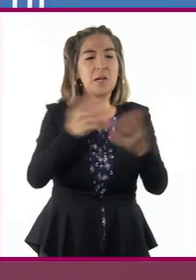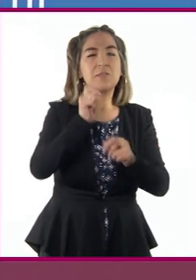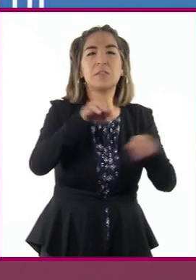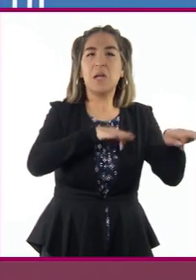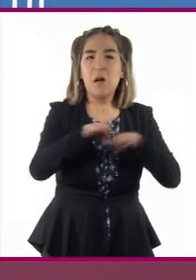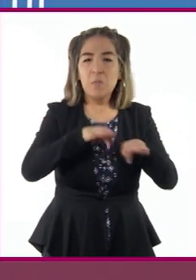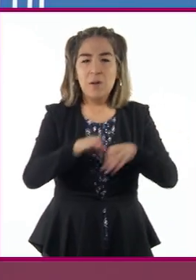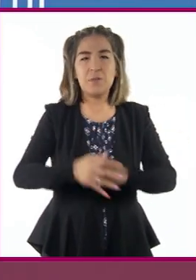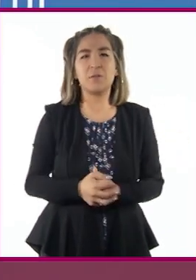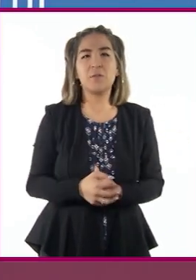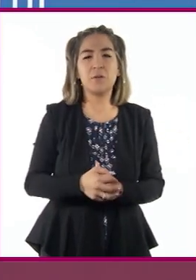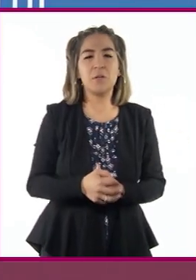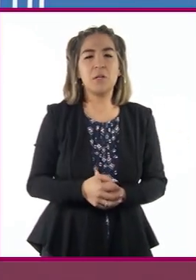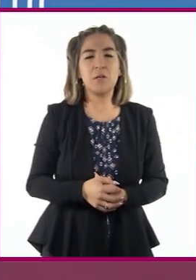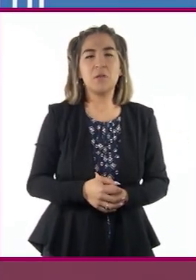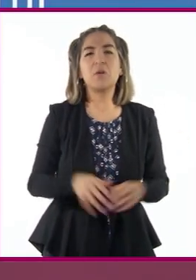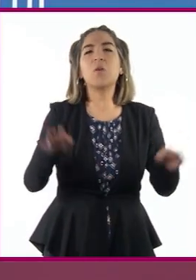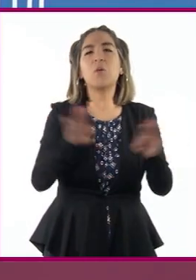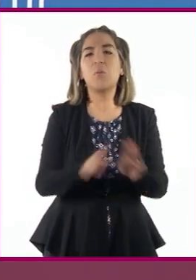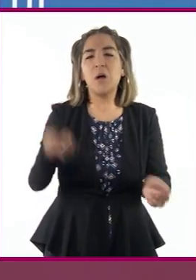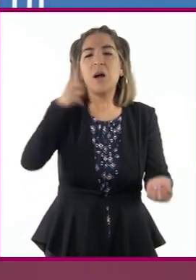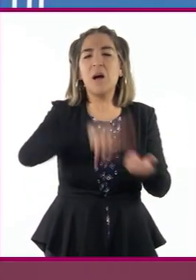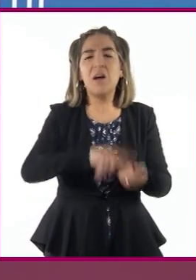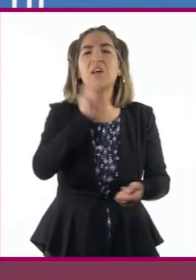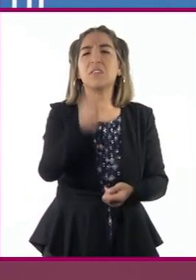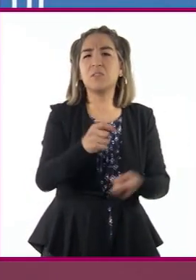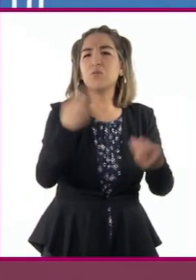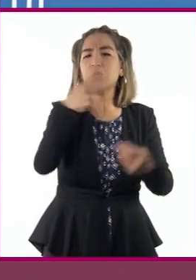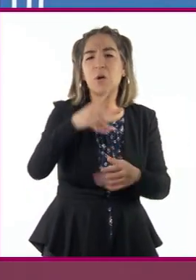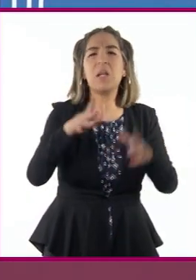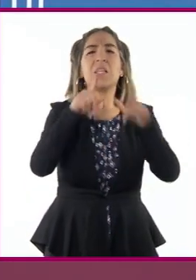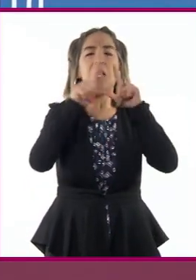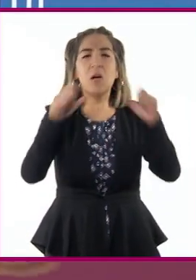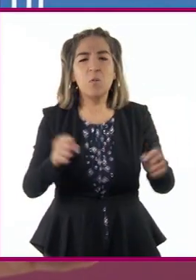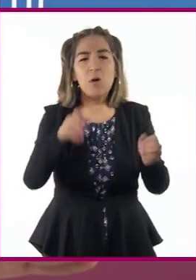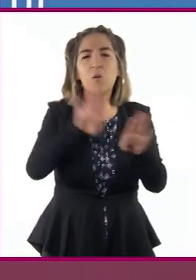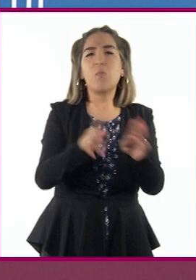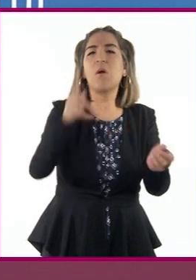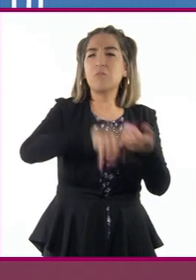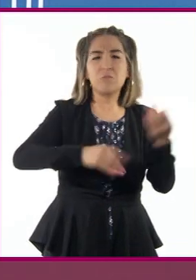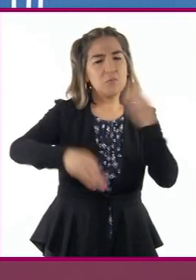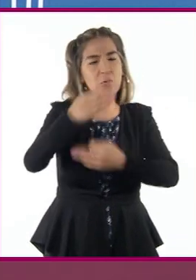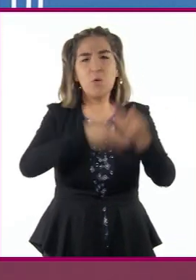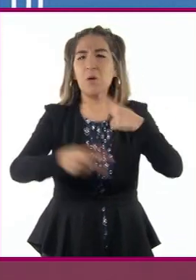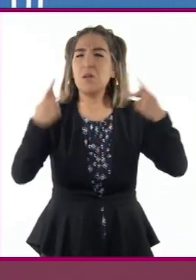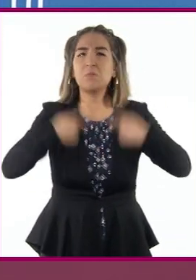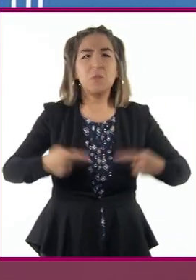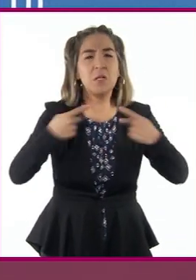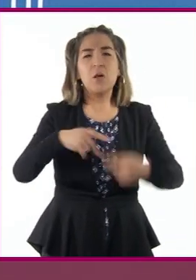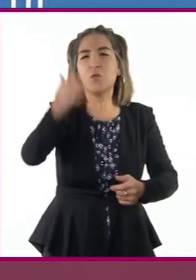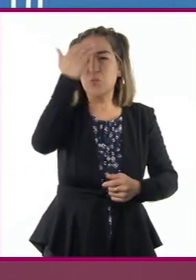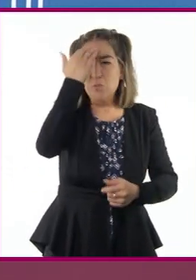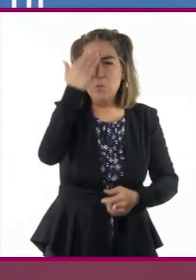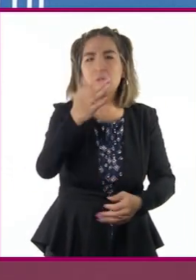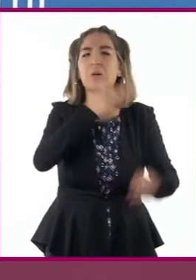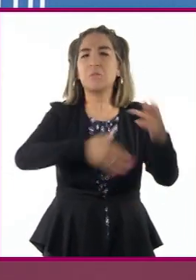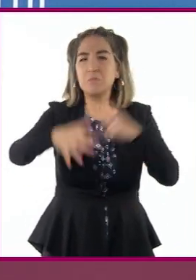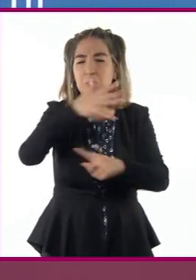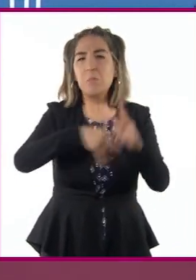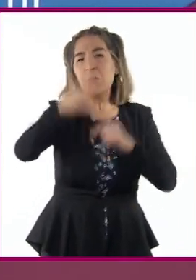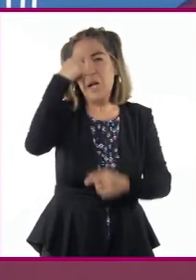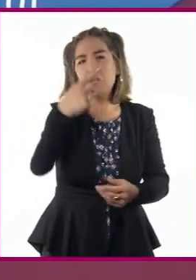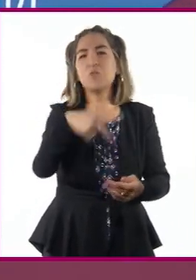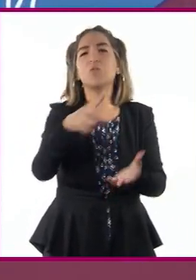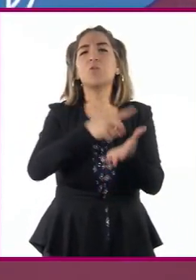públicos. Con lo que hemos revisado, podemos hacer algo para promover que todas y todos podamos ejercer el derecho a la